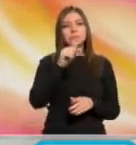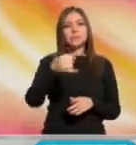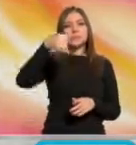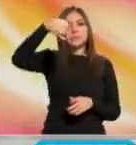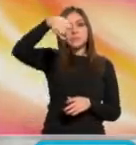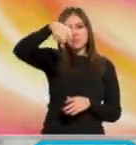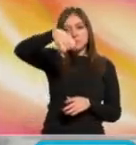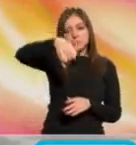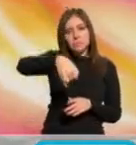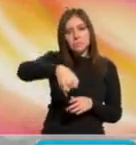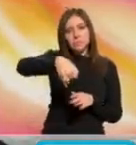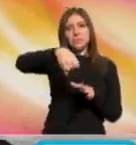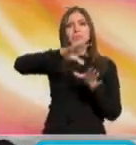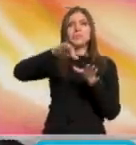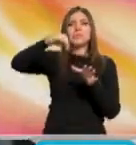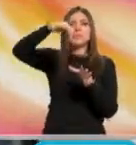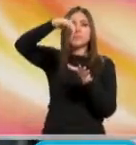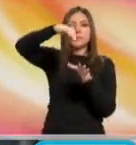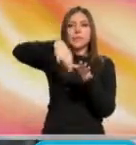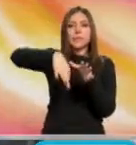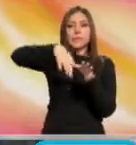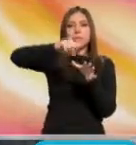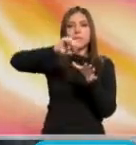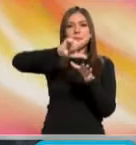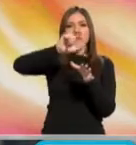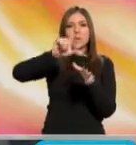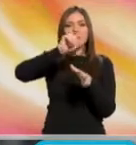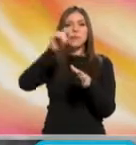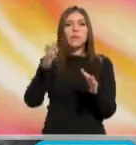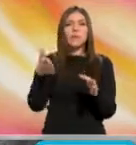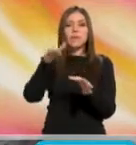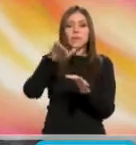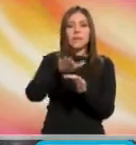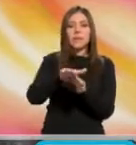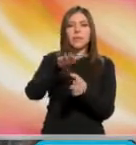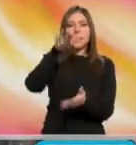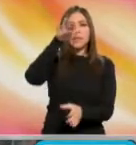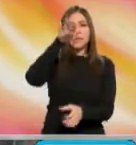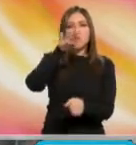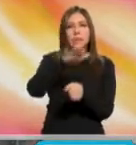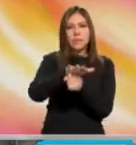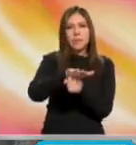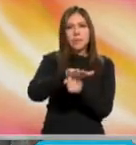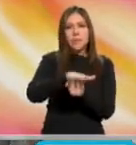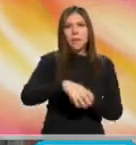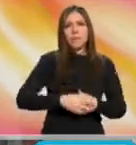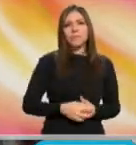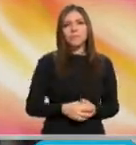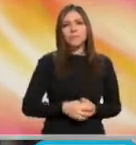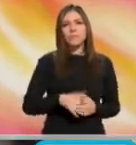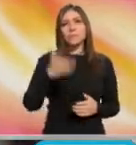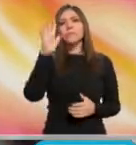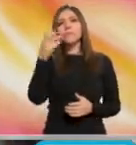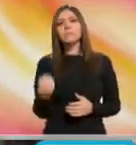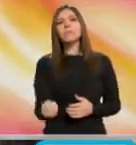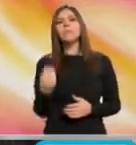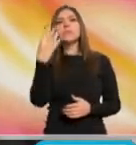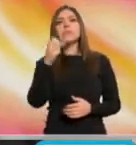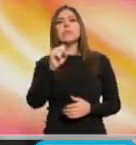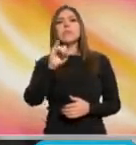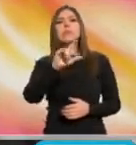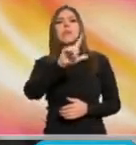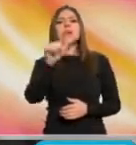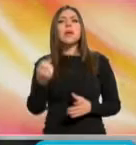perforas con el dedo y le pones la semilla Sí. y luego le tapas un poquito. Ok. Sí. ¿Cuántas semillas podrán caber,